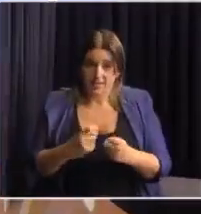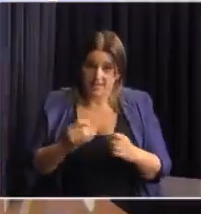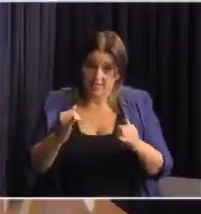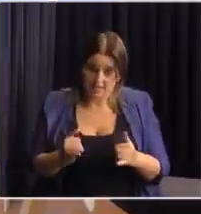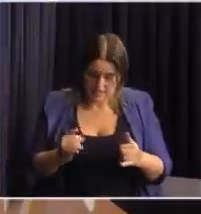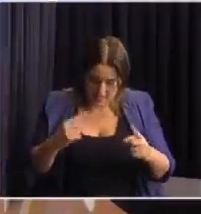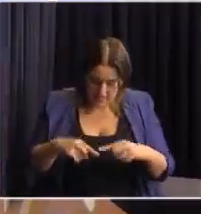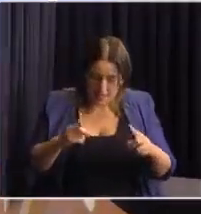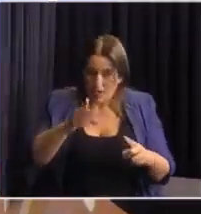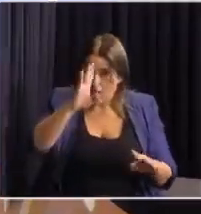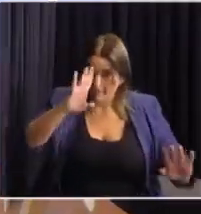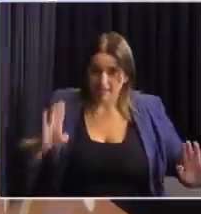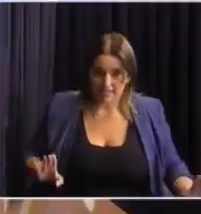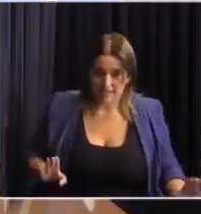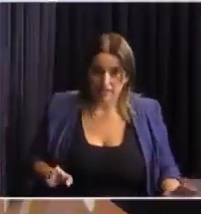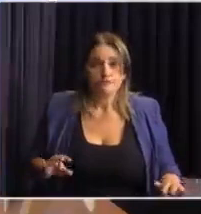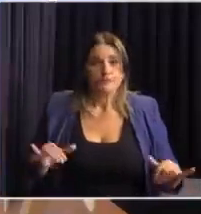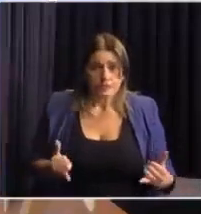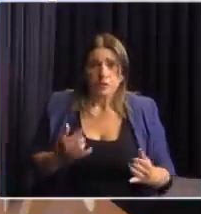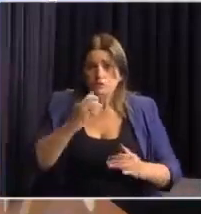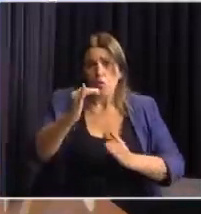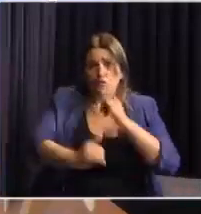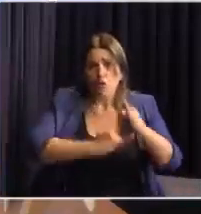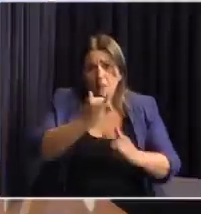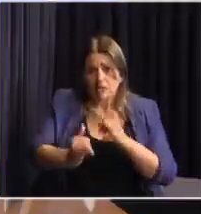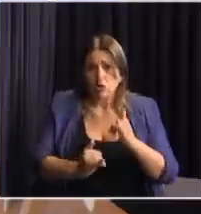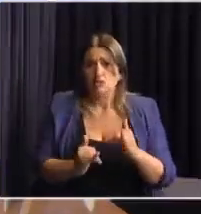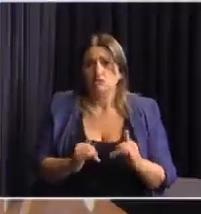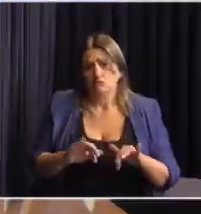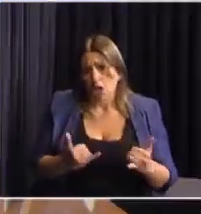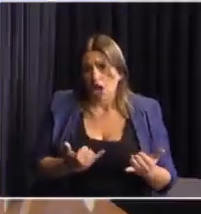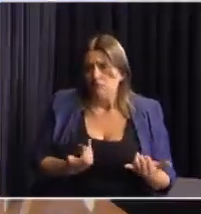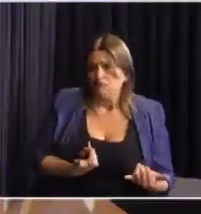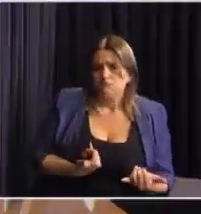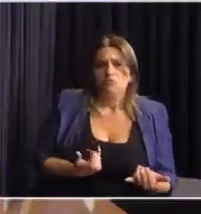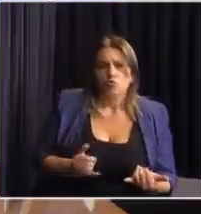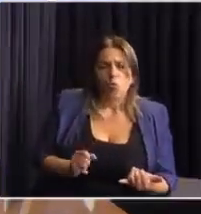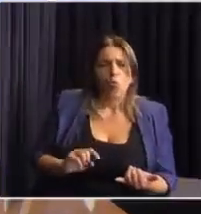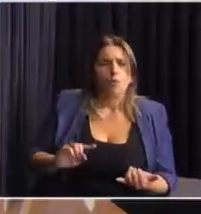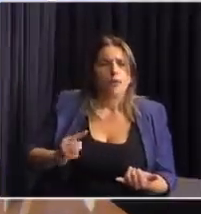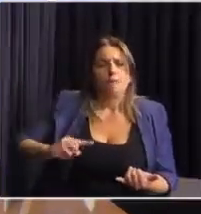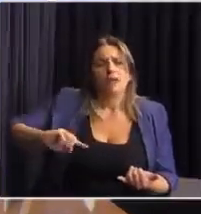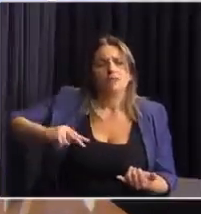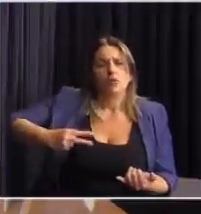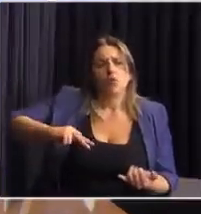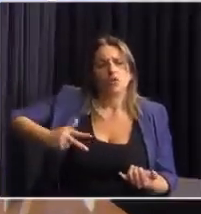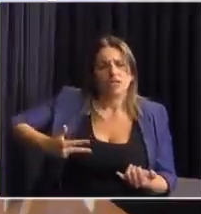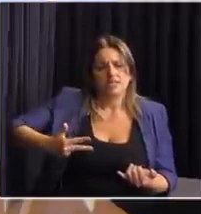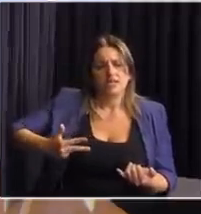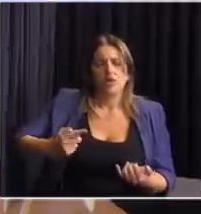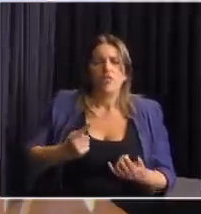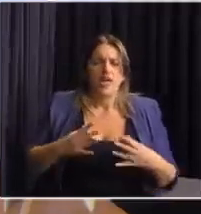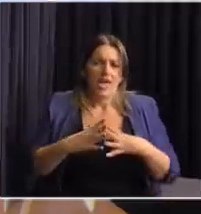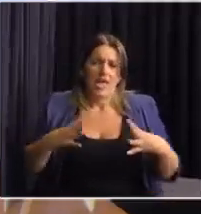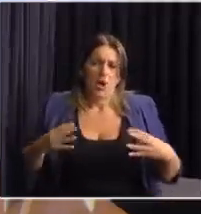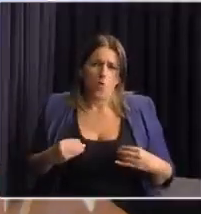dijimos, y los aprendizajes. Hemos tenido información, además, que los primeros grados, el primero, el segundo, el tercero de escuela